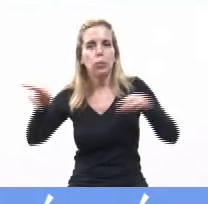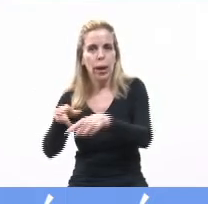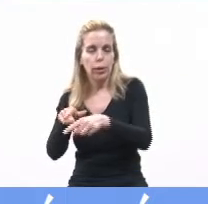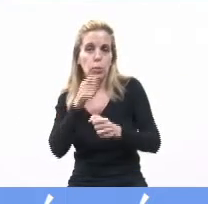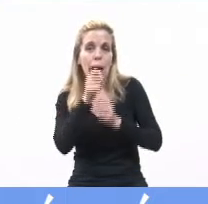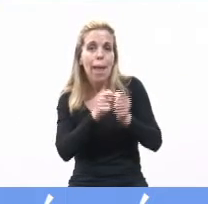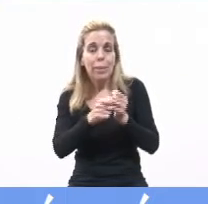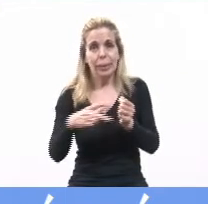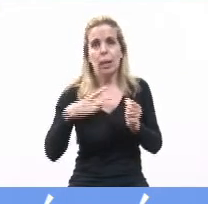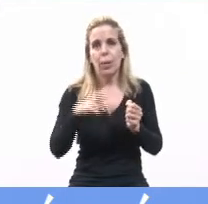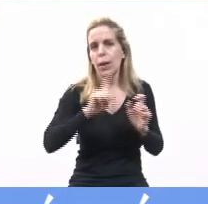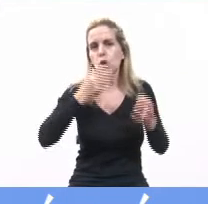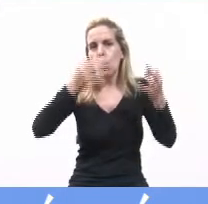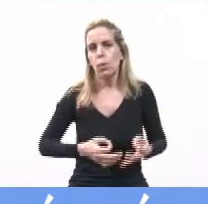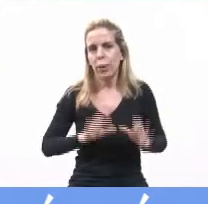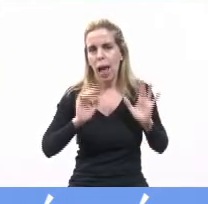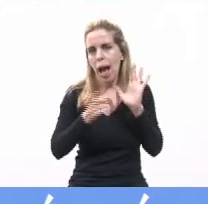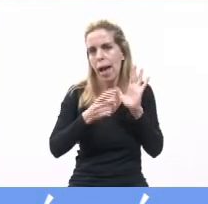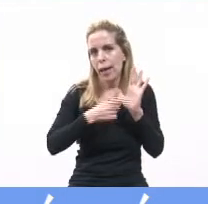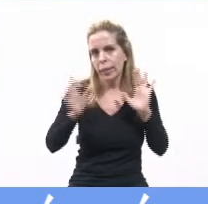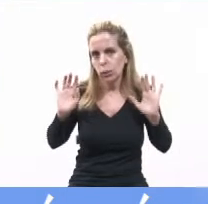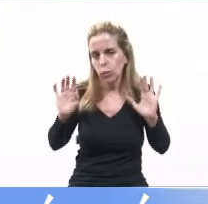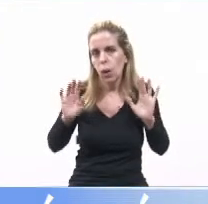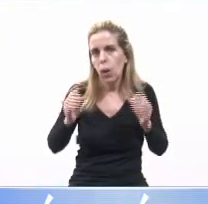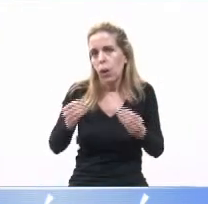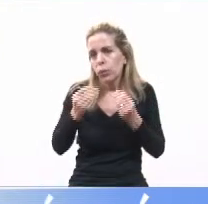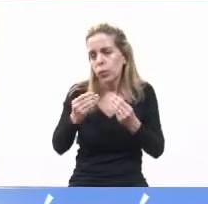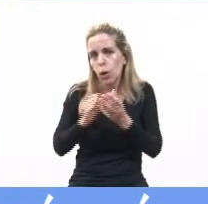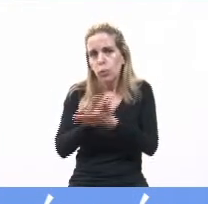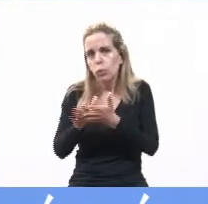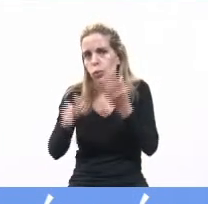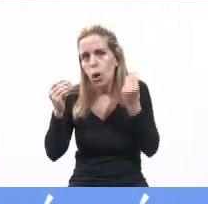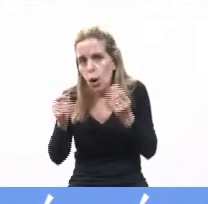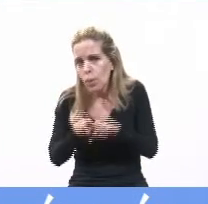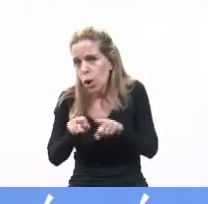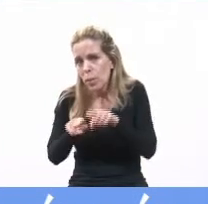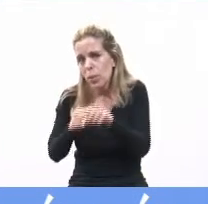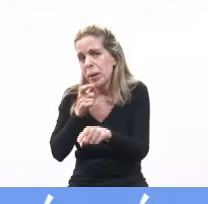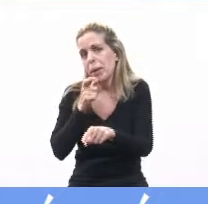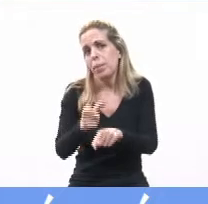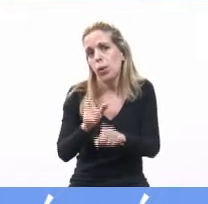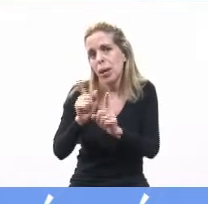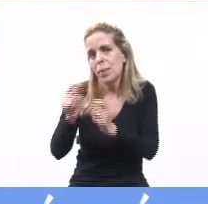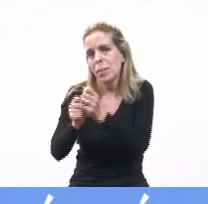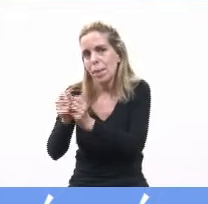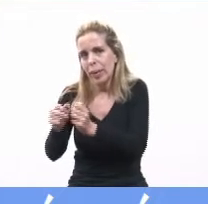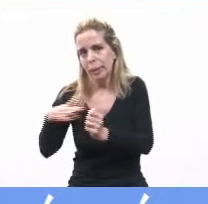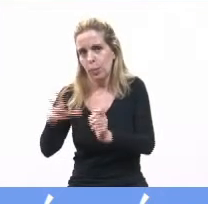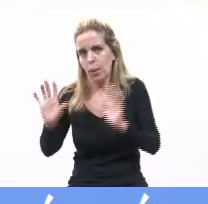concesionario, y al final la respuesta era como si me hubiera contestado el concesionario. Lo mismo me pasó